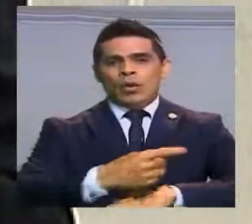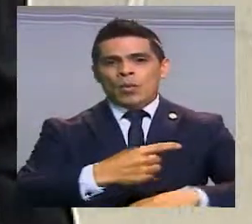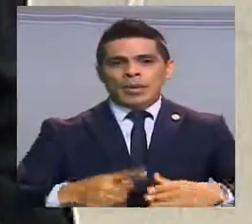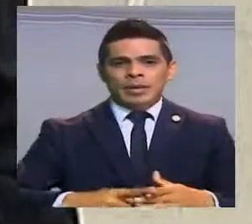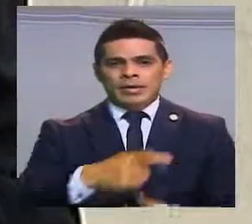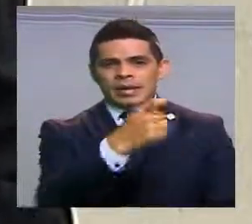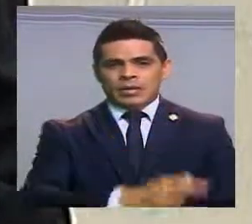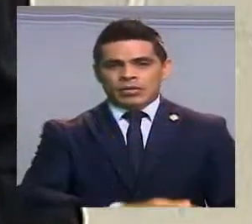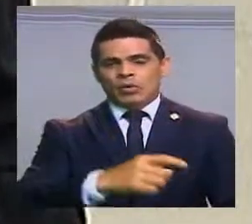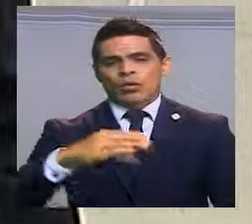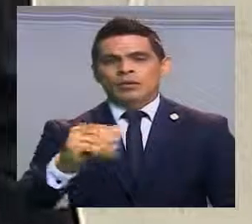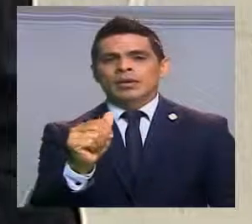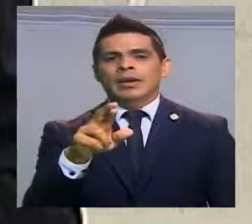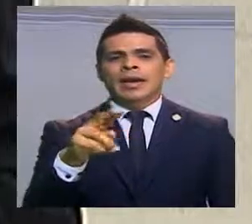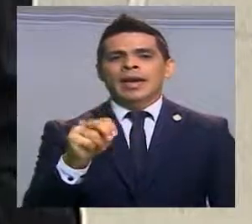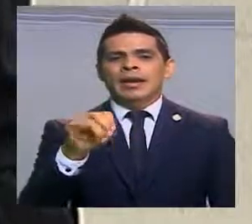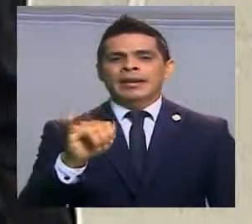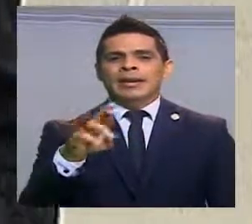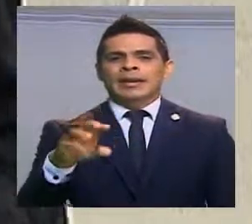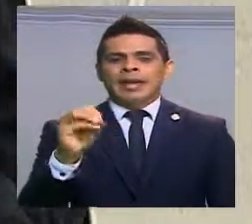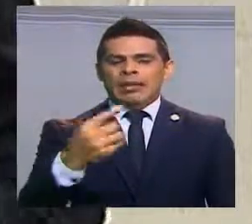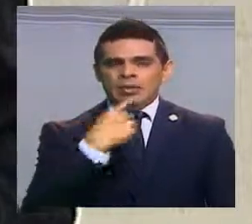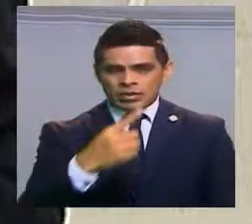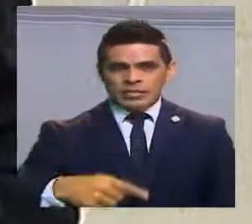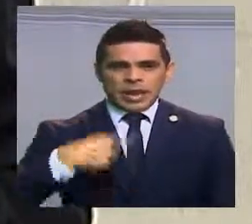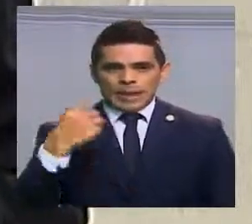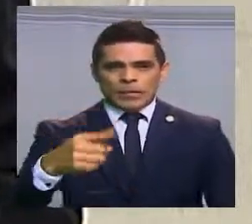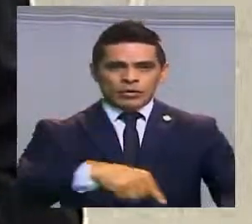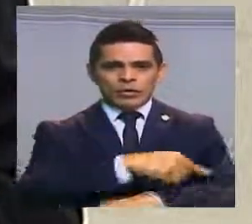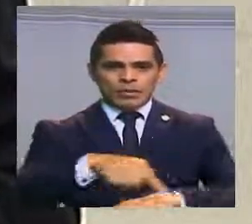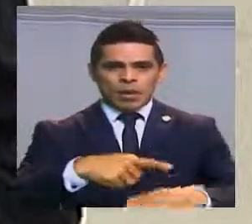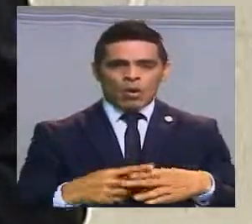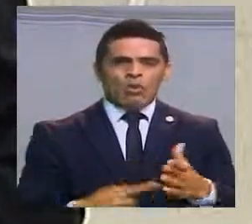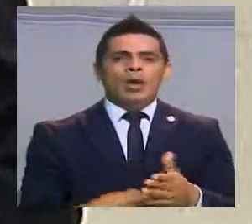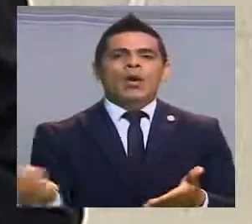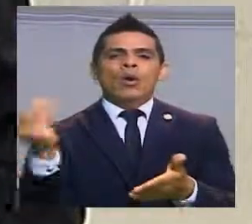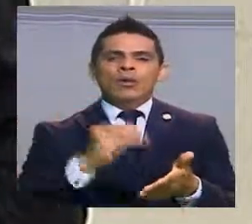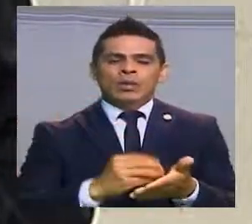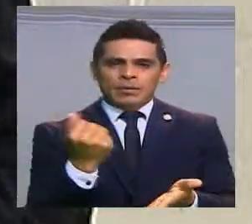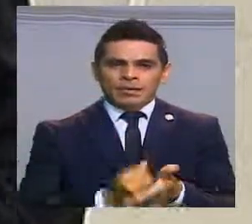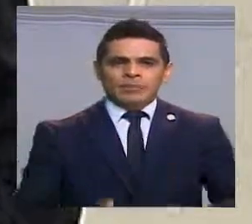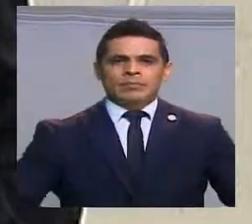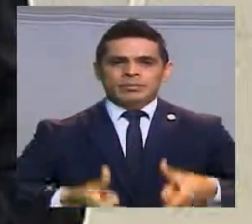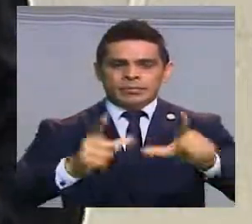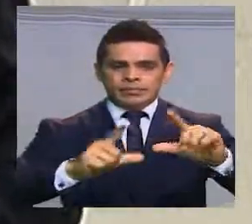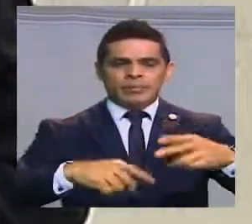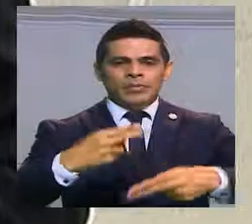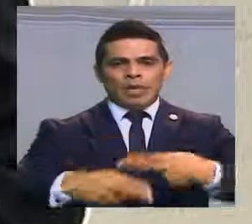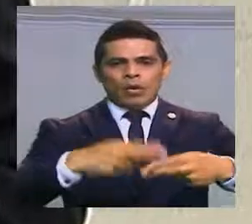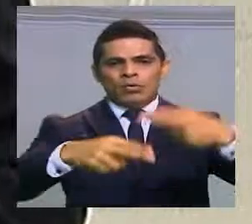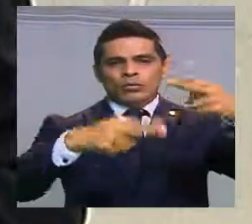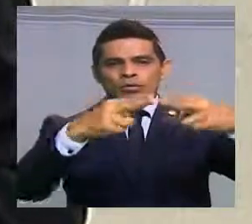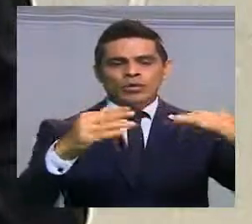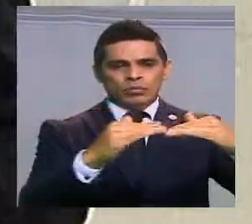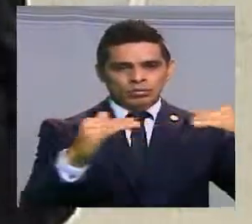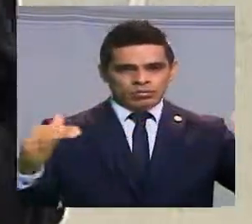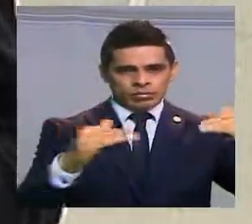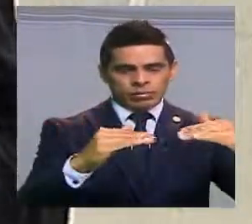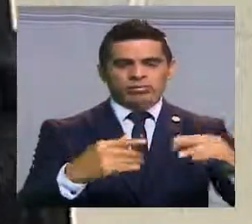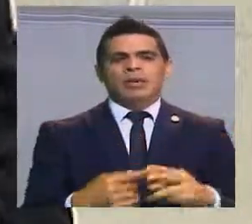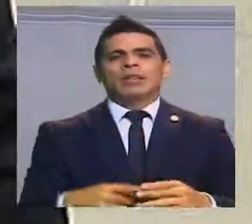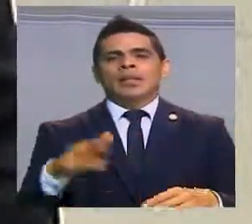Jorge Luis García Carneiro, informó que en las próximas horas se reestructurará el paso tras la construcción de un puente que dará conexión